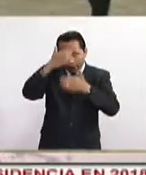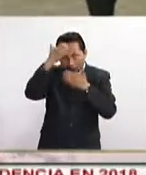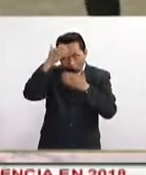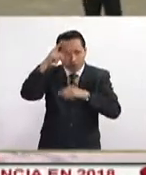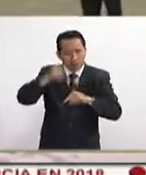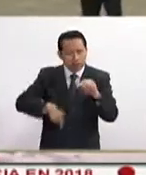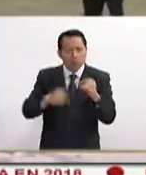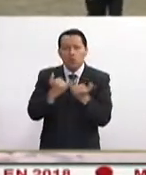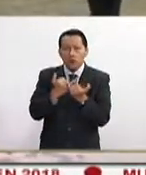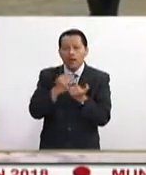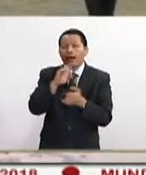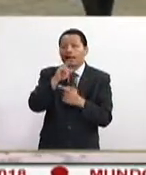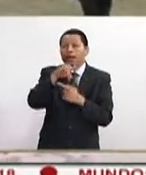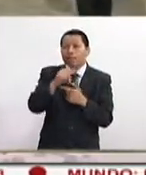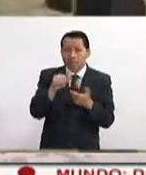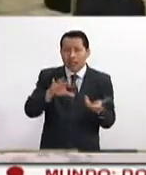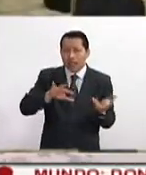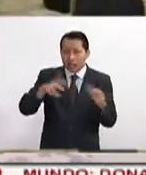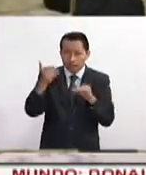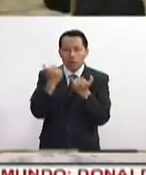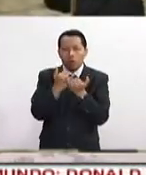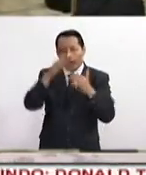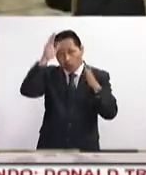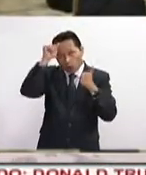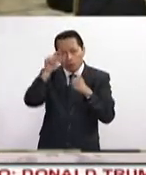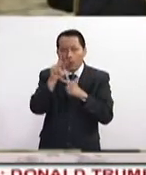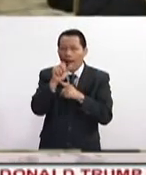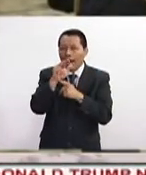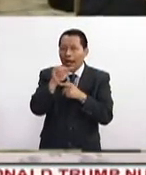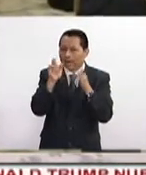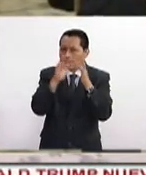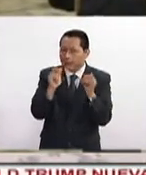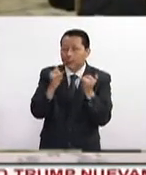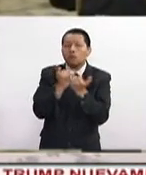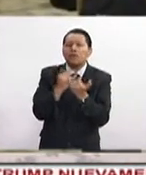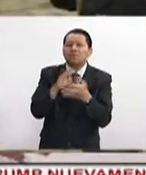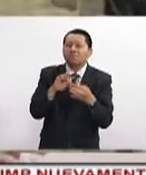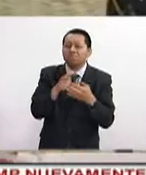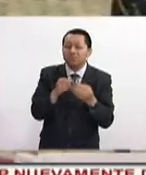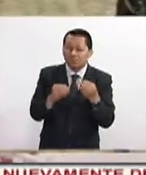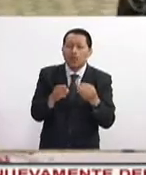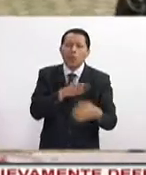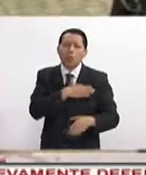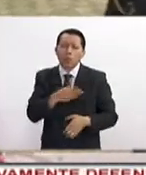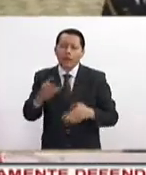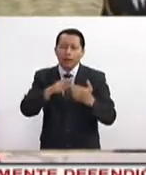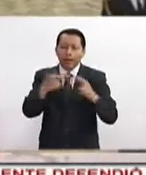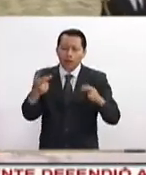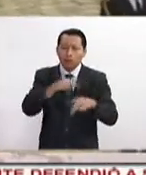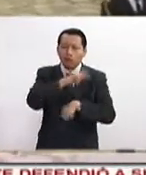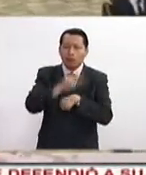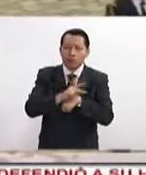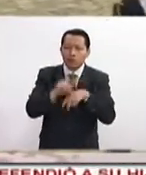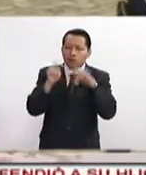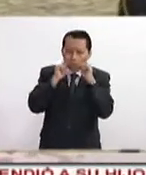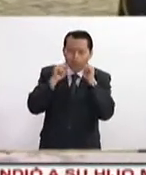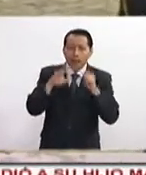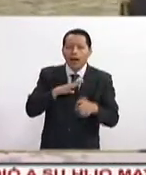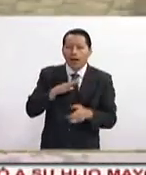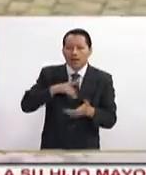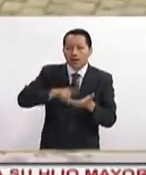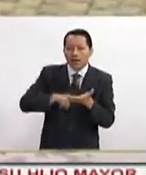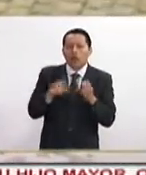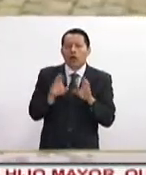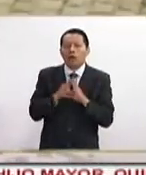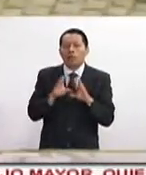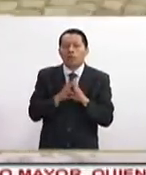también sobre el cambio climático y el Acuerdo de París. Ambos presidentes destacaron las buenas relaciones entre sus países, a pesar de que tienen